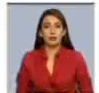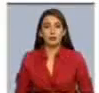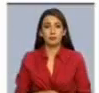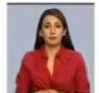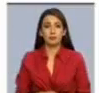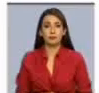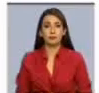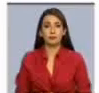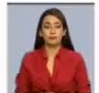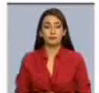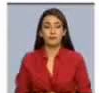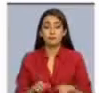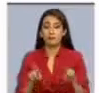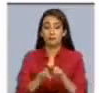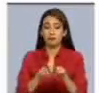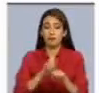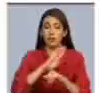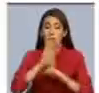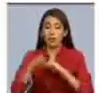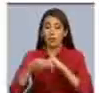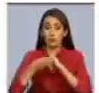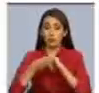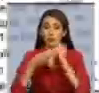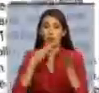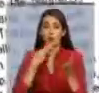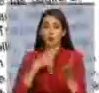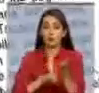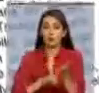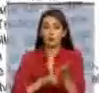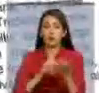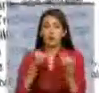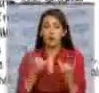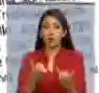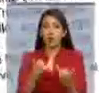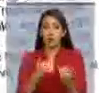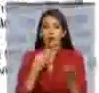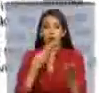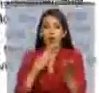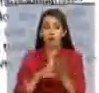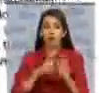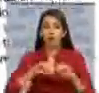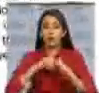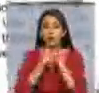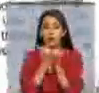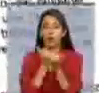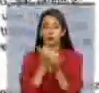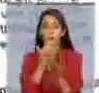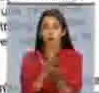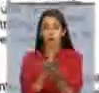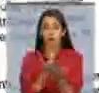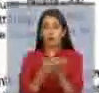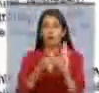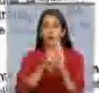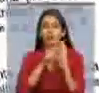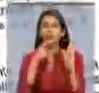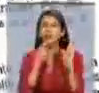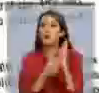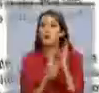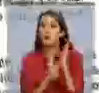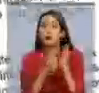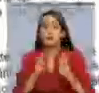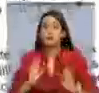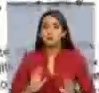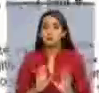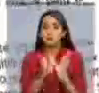Y junto a la proforma presupuestaria, el gobierno remitió esta misma tarde a la Asamblea el proyecto de ley orgánica para impulsar la